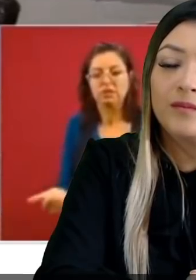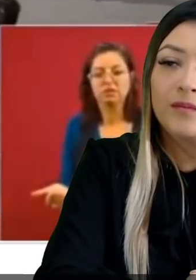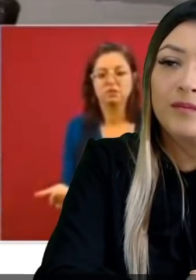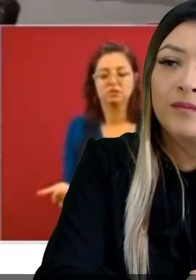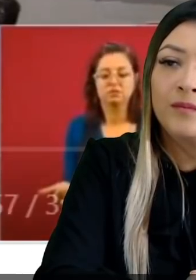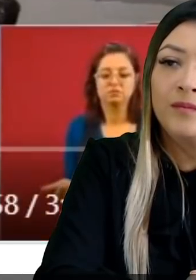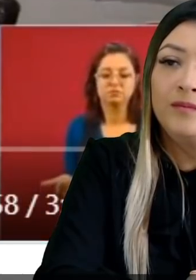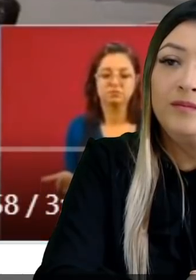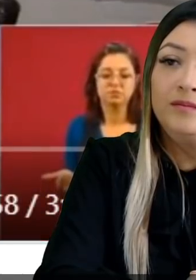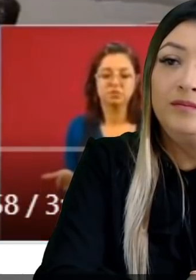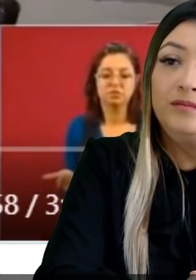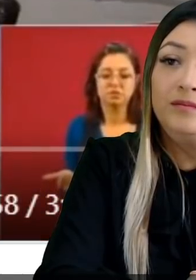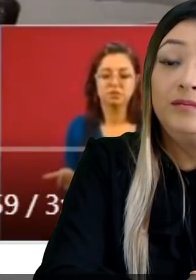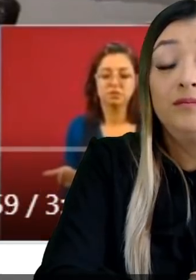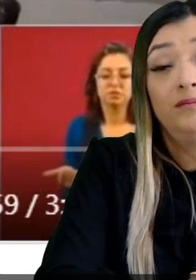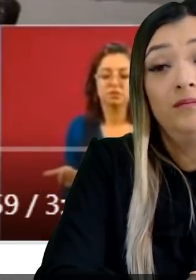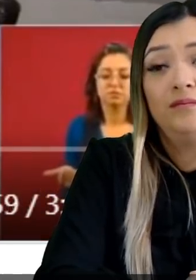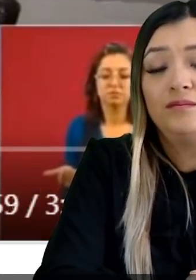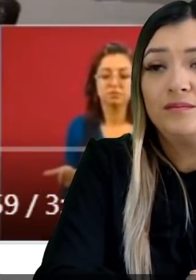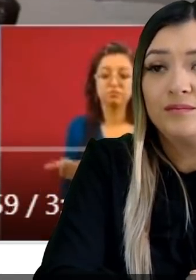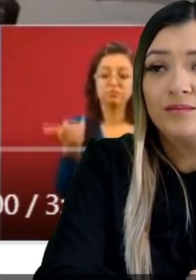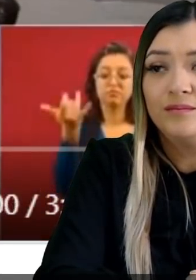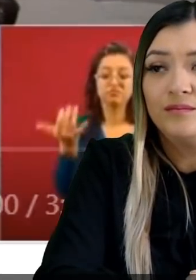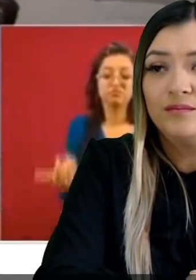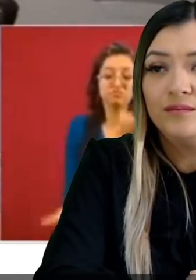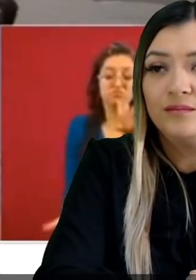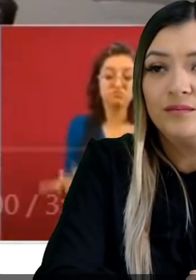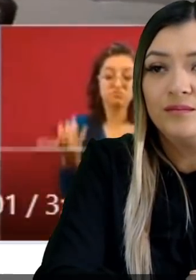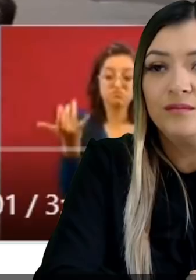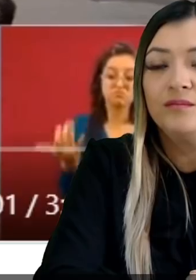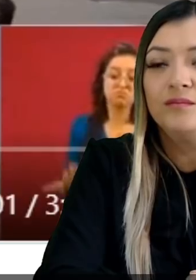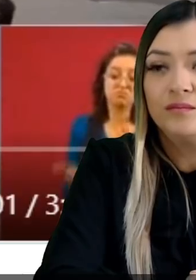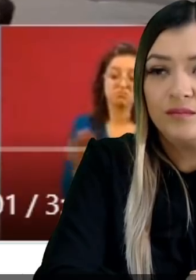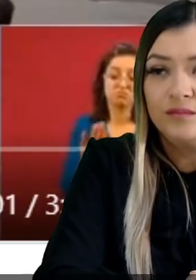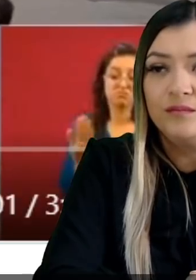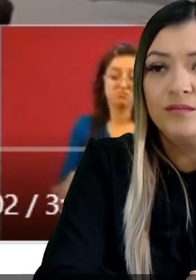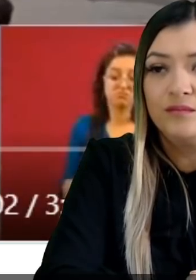¿A un horno? ¿Ah? A un crematorio.